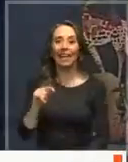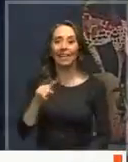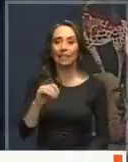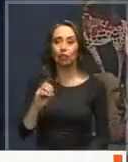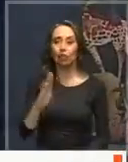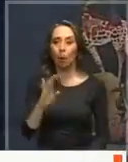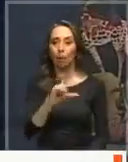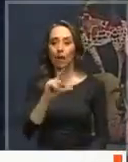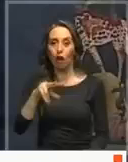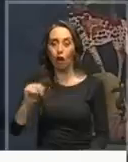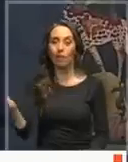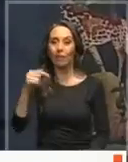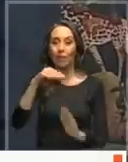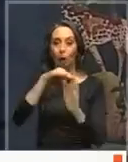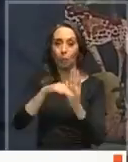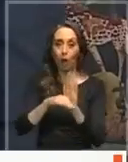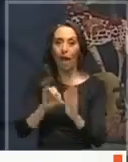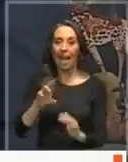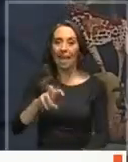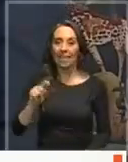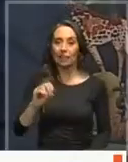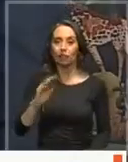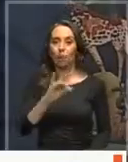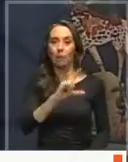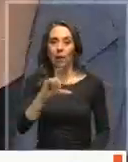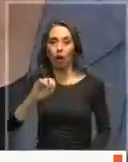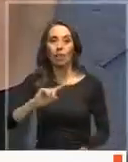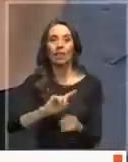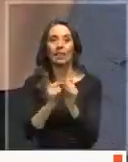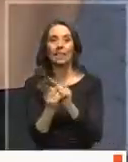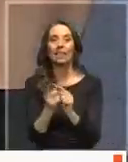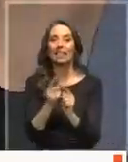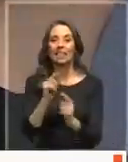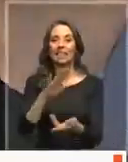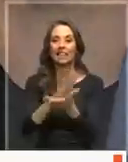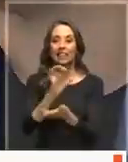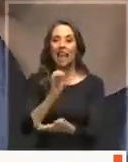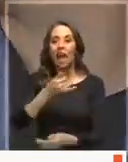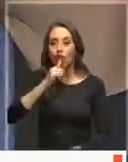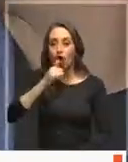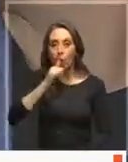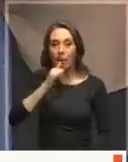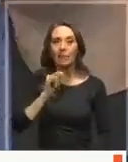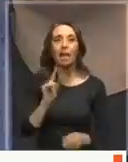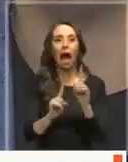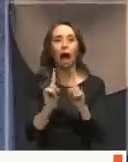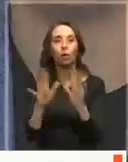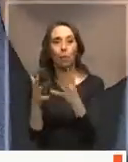estuvo todo el programa de Ernesto Belloni y aquí se transformó en Checopete. Hay unos que están buenos y otros que están más o menos.